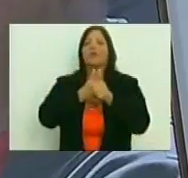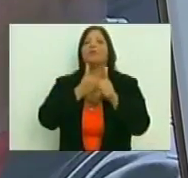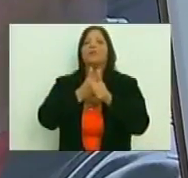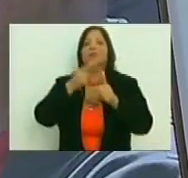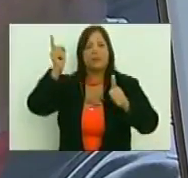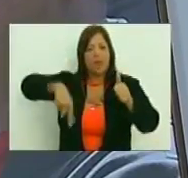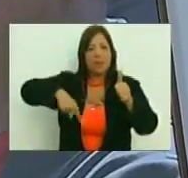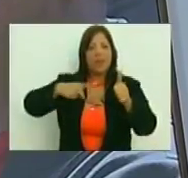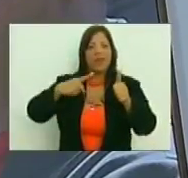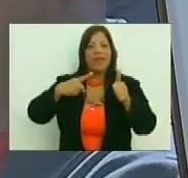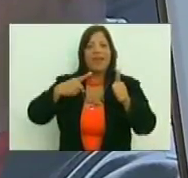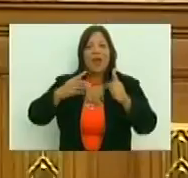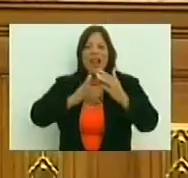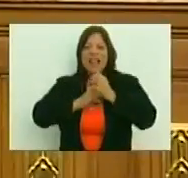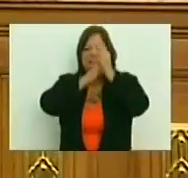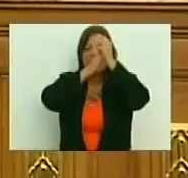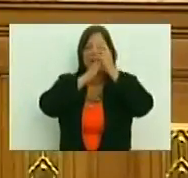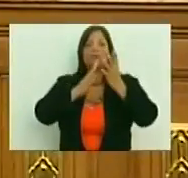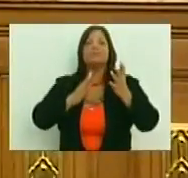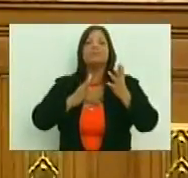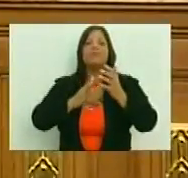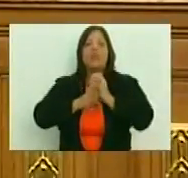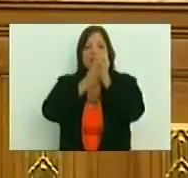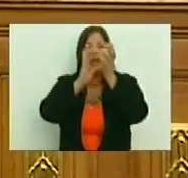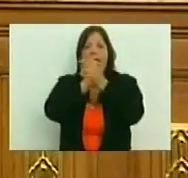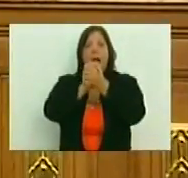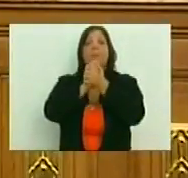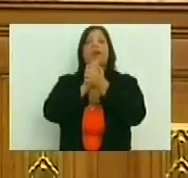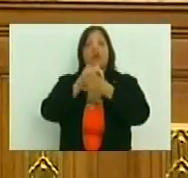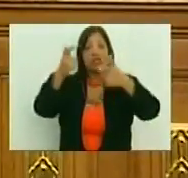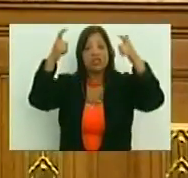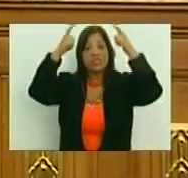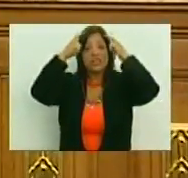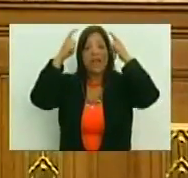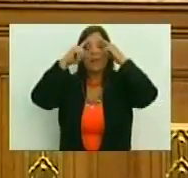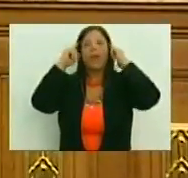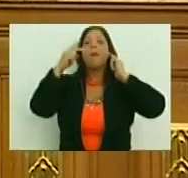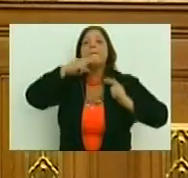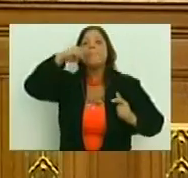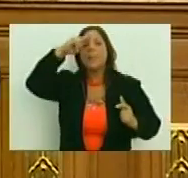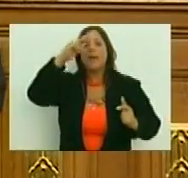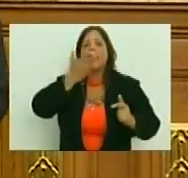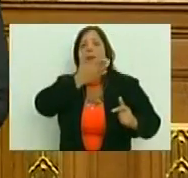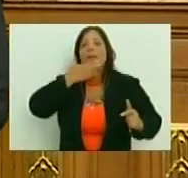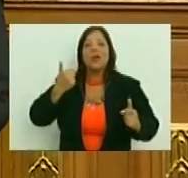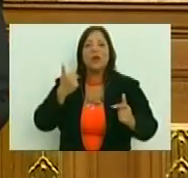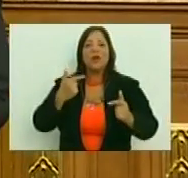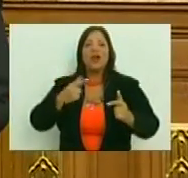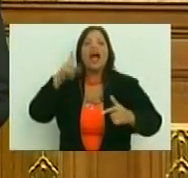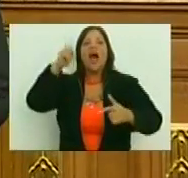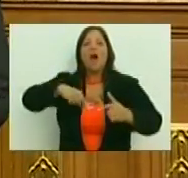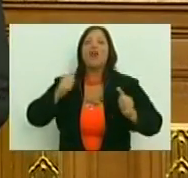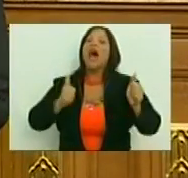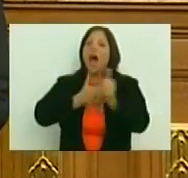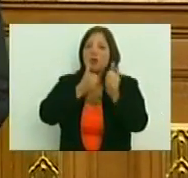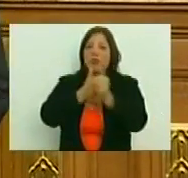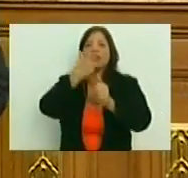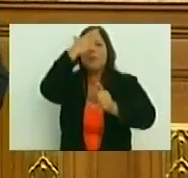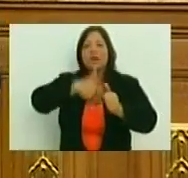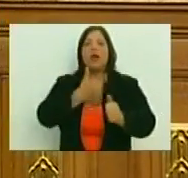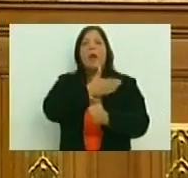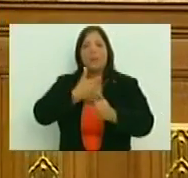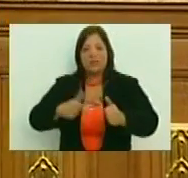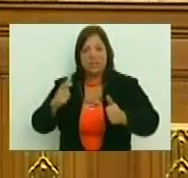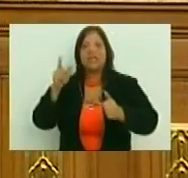sino porque era un líder, porque era un amigo, porque era un padre. Mi mayor orgullo, ser el ayudante personal del